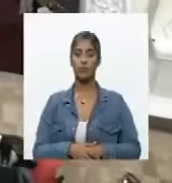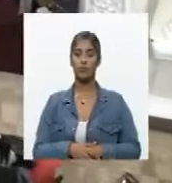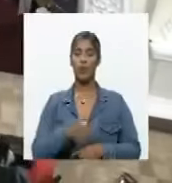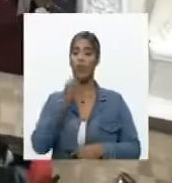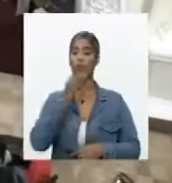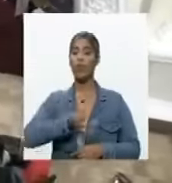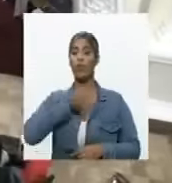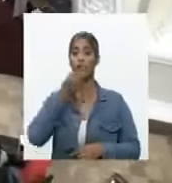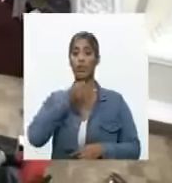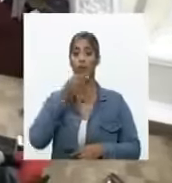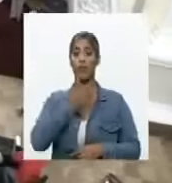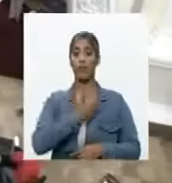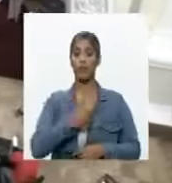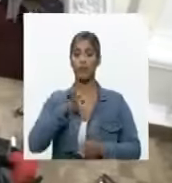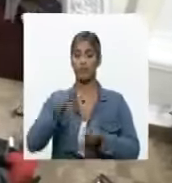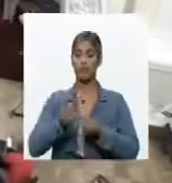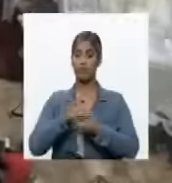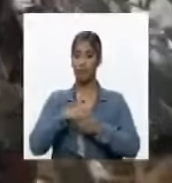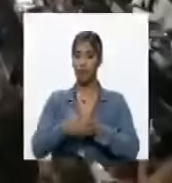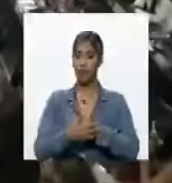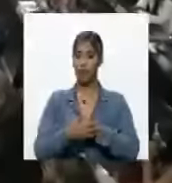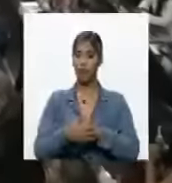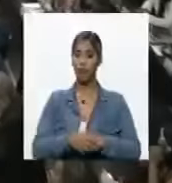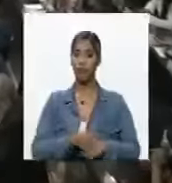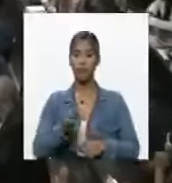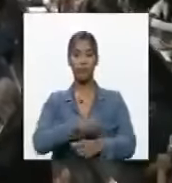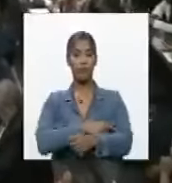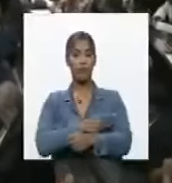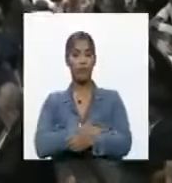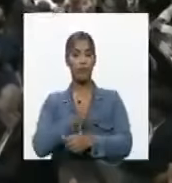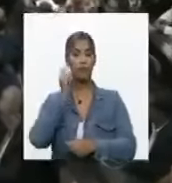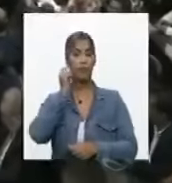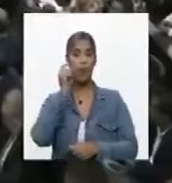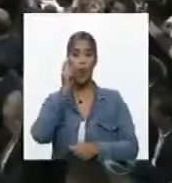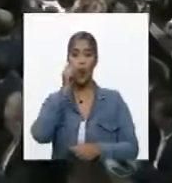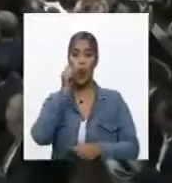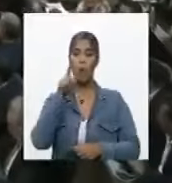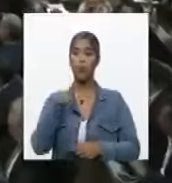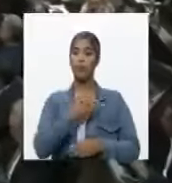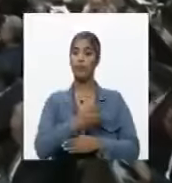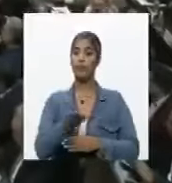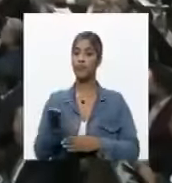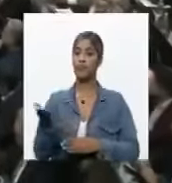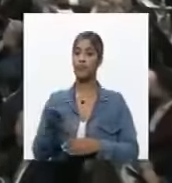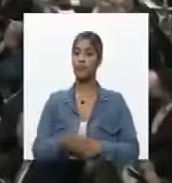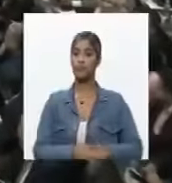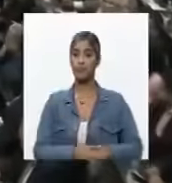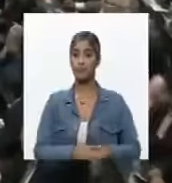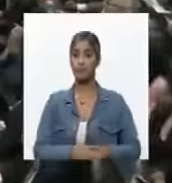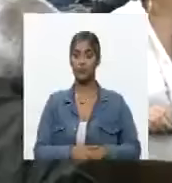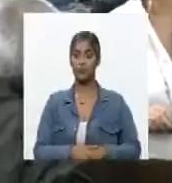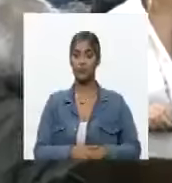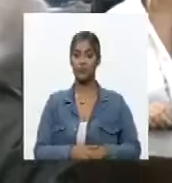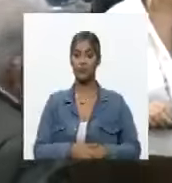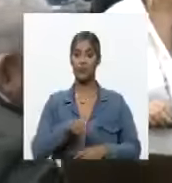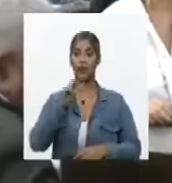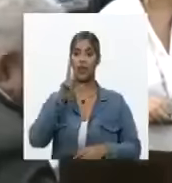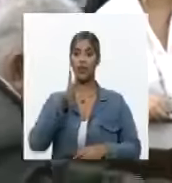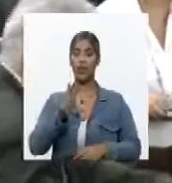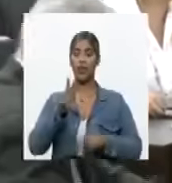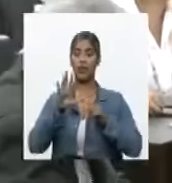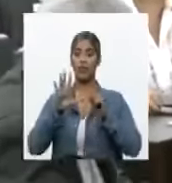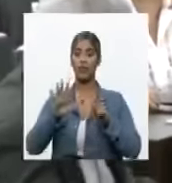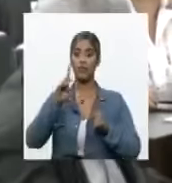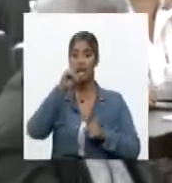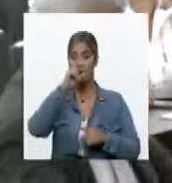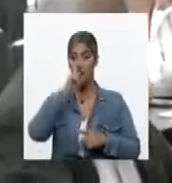Buenas tardes, presidente. Junta directiva, hermanas y hermanos parlamentarios, 36